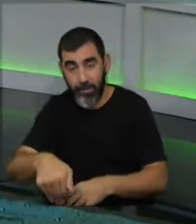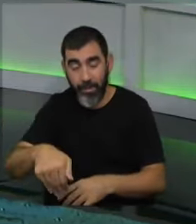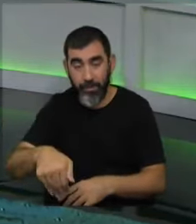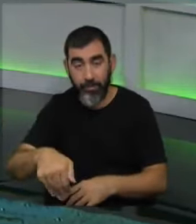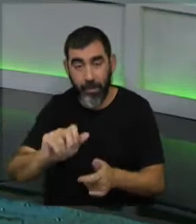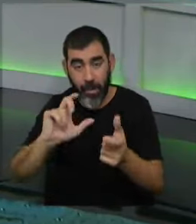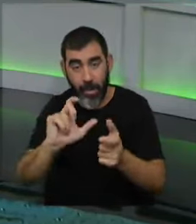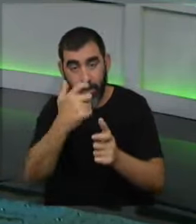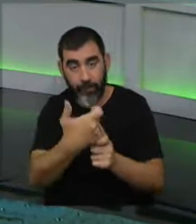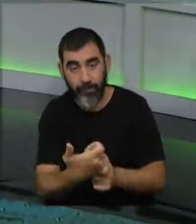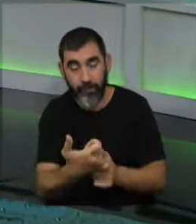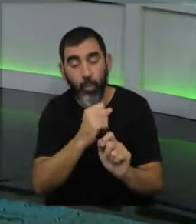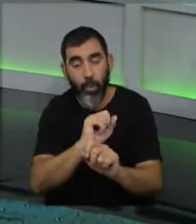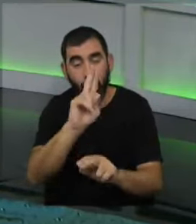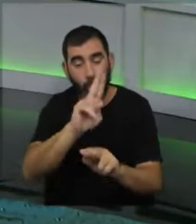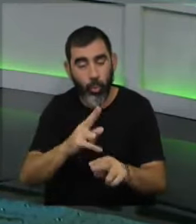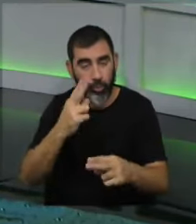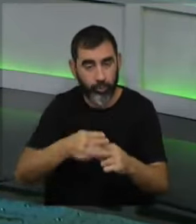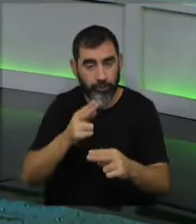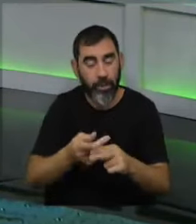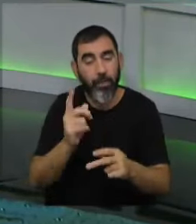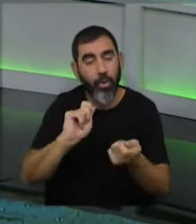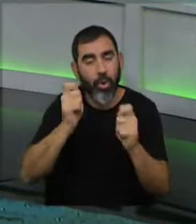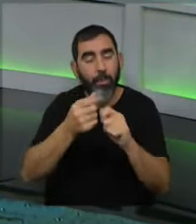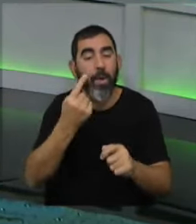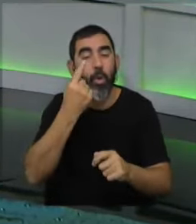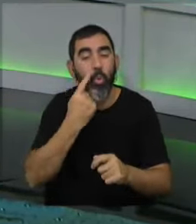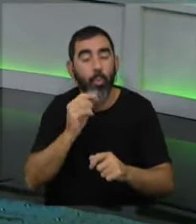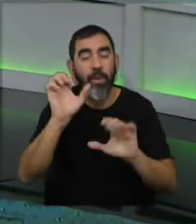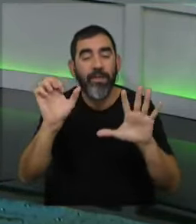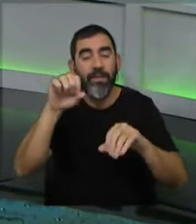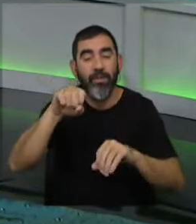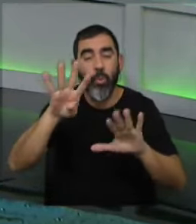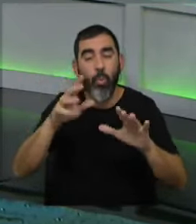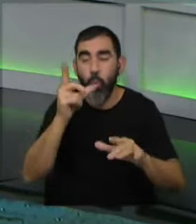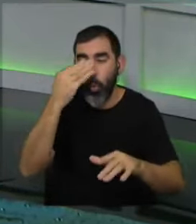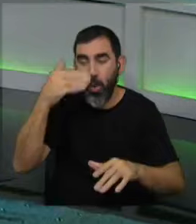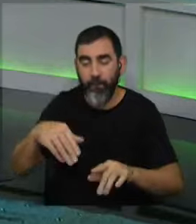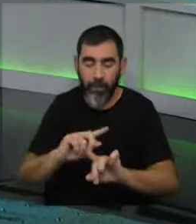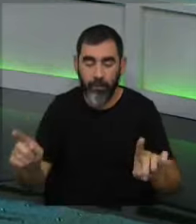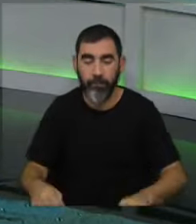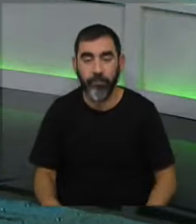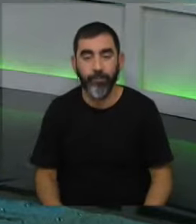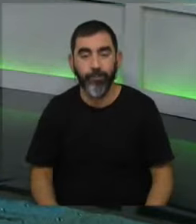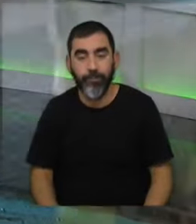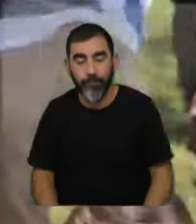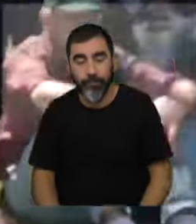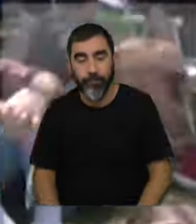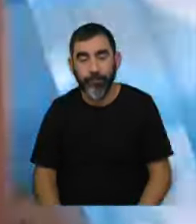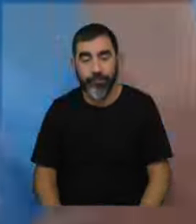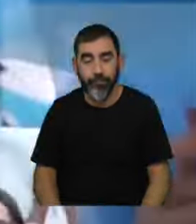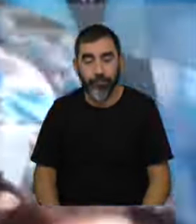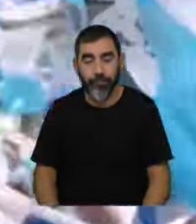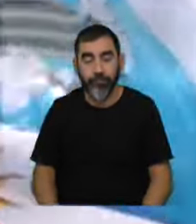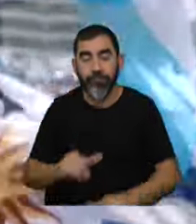Montevideo que podrá usar ese nombre Aunque renunció a los números de lista que terminaban en 609 el